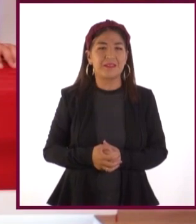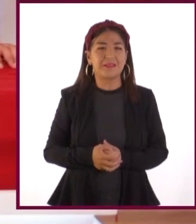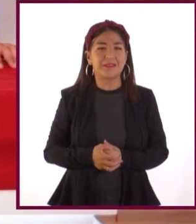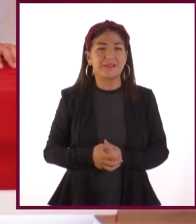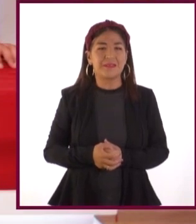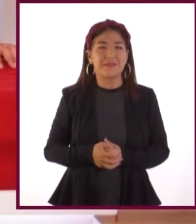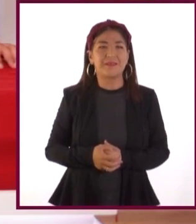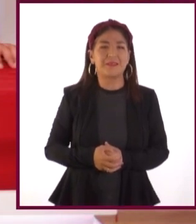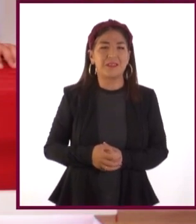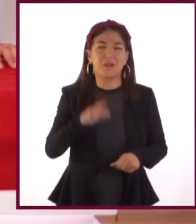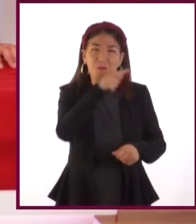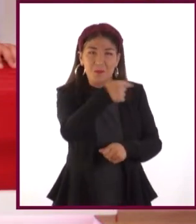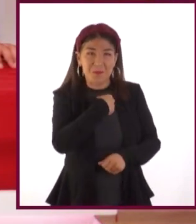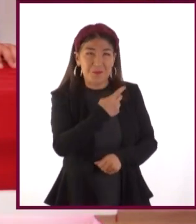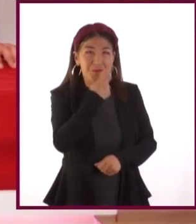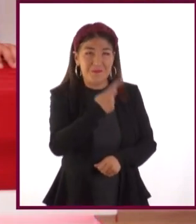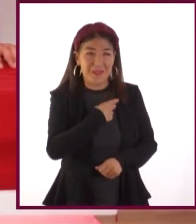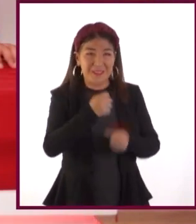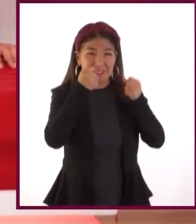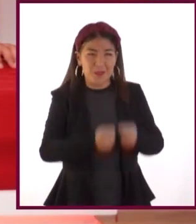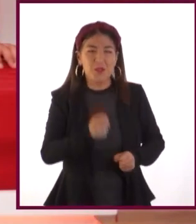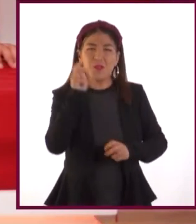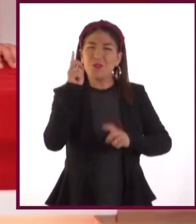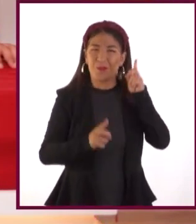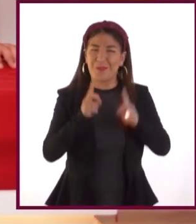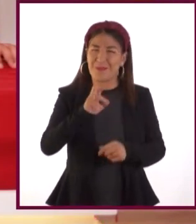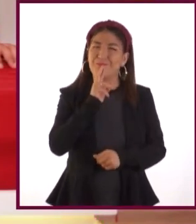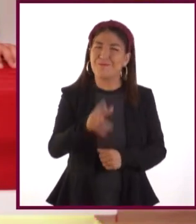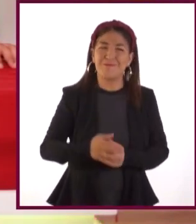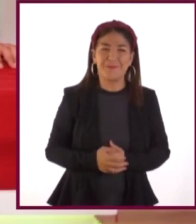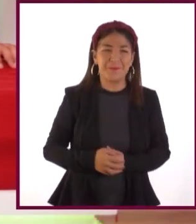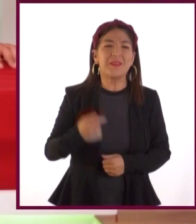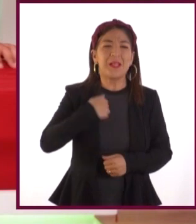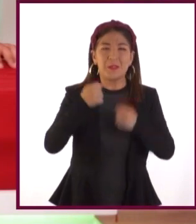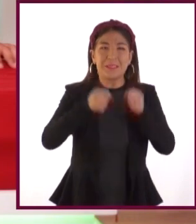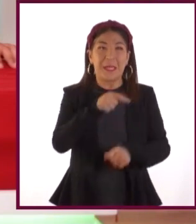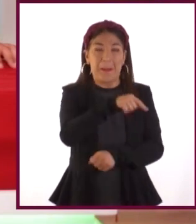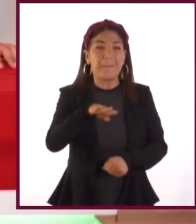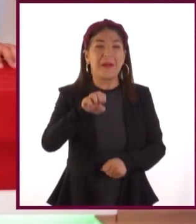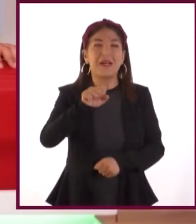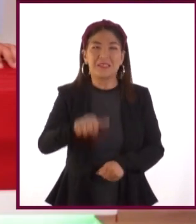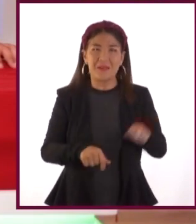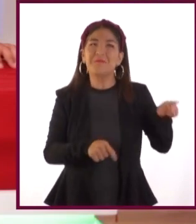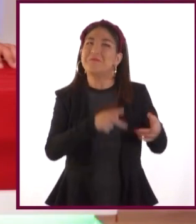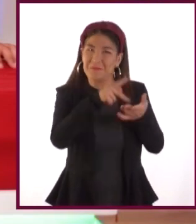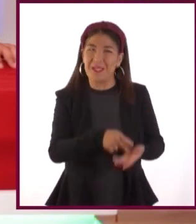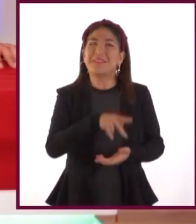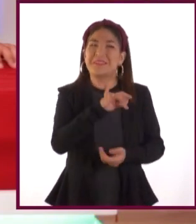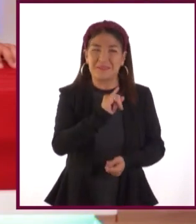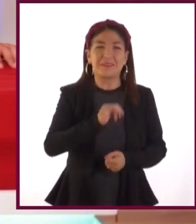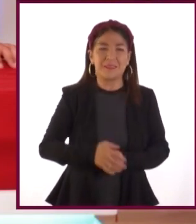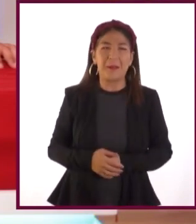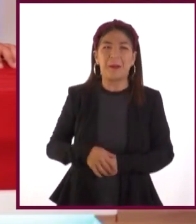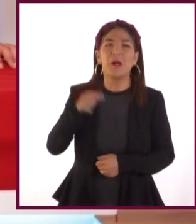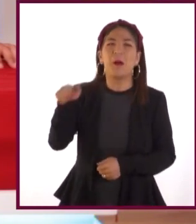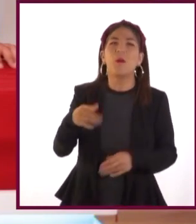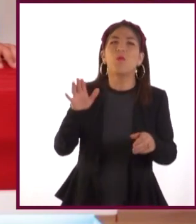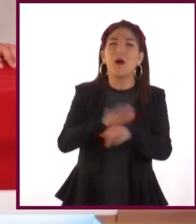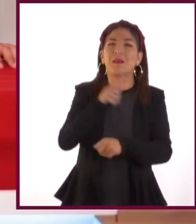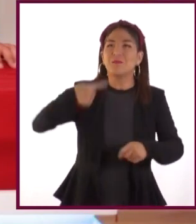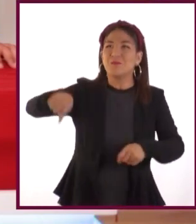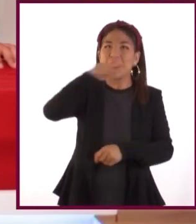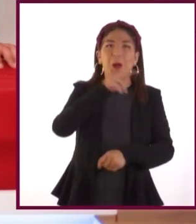por su participación en esta entrevista. Y no se vayan, volvemos al foro con un experimento. Dimara, ¿tú crees